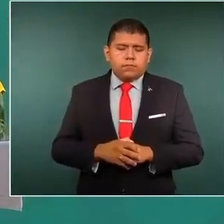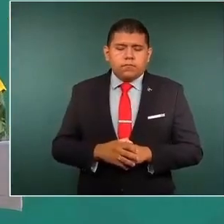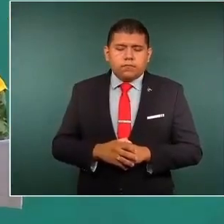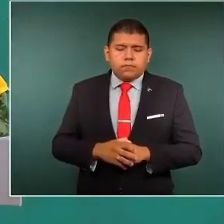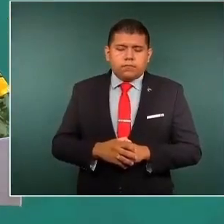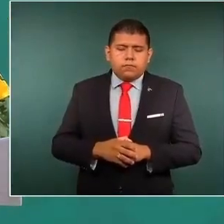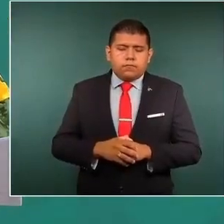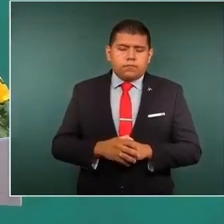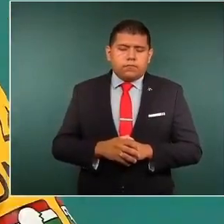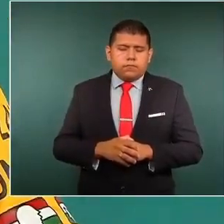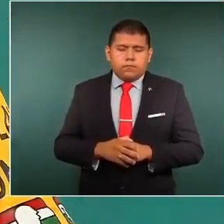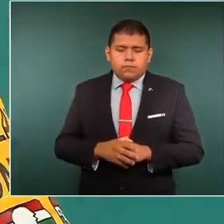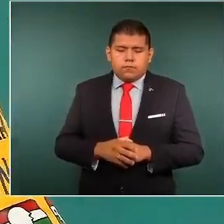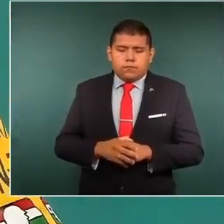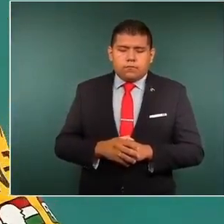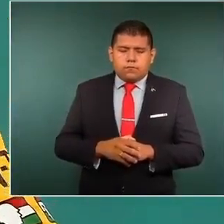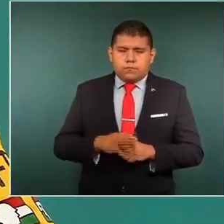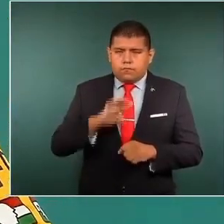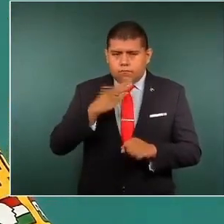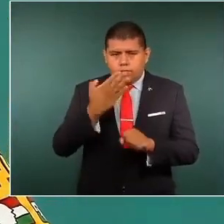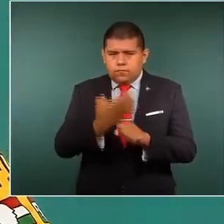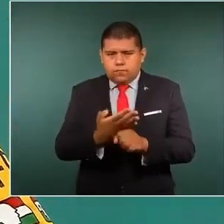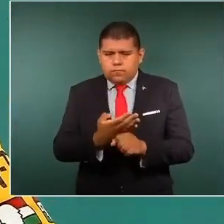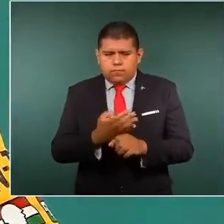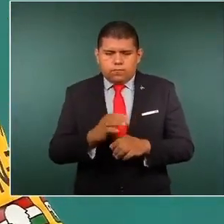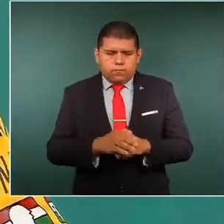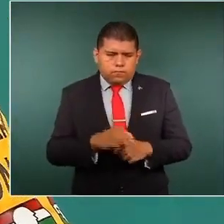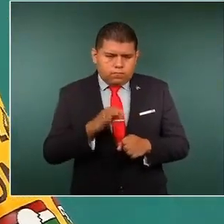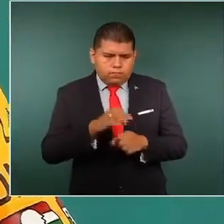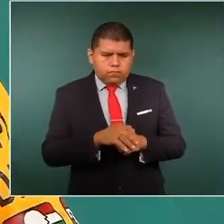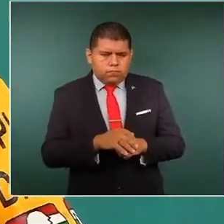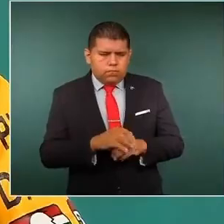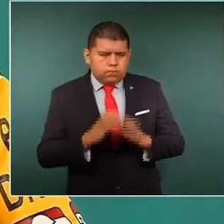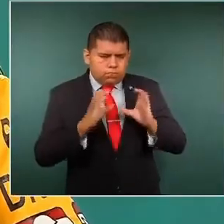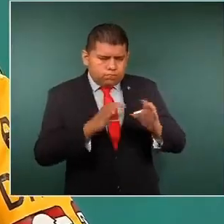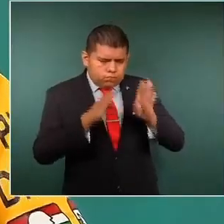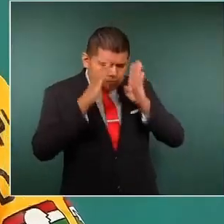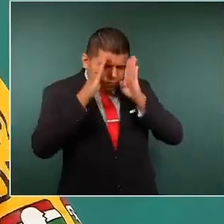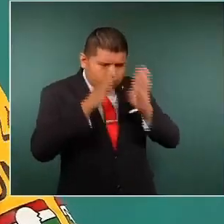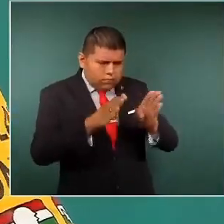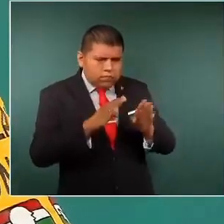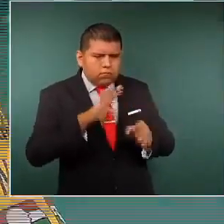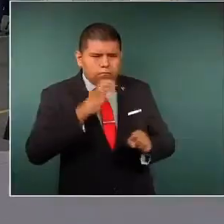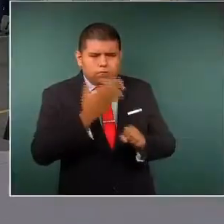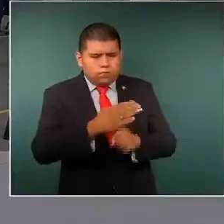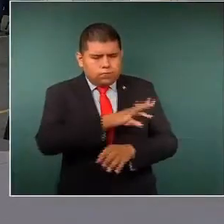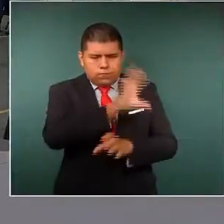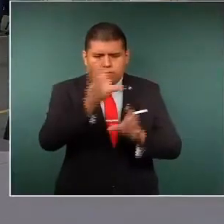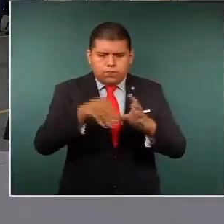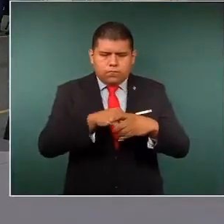esto queda ya bajo responsabilidad, ahorita, en estos momentos está bajo responsabilidad total